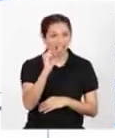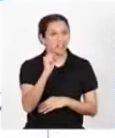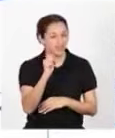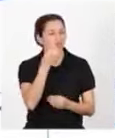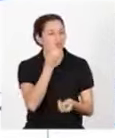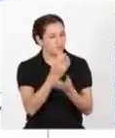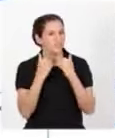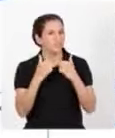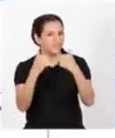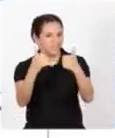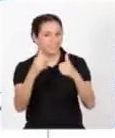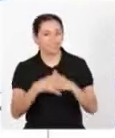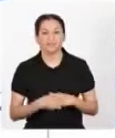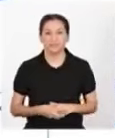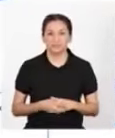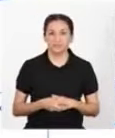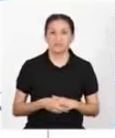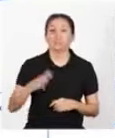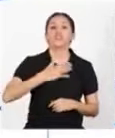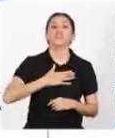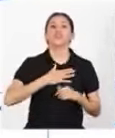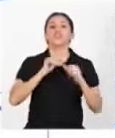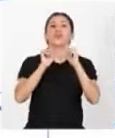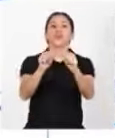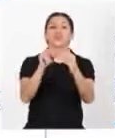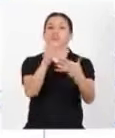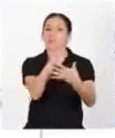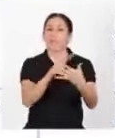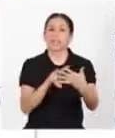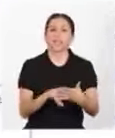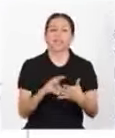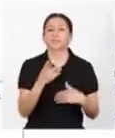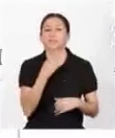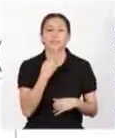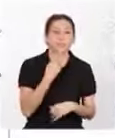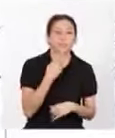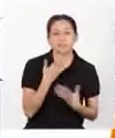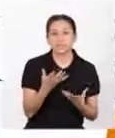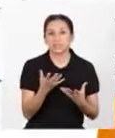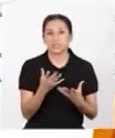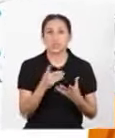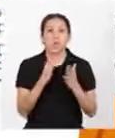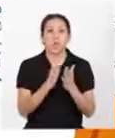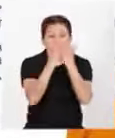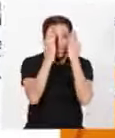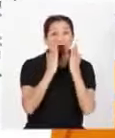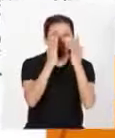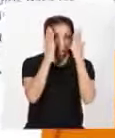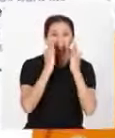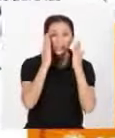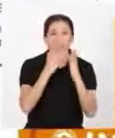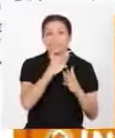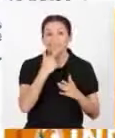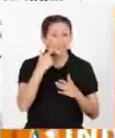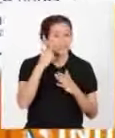Carlos! ¡Eso está muy bien! Yo continúo leyendo. ¡Ehm!